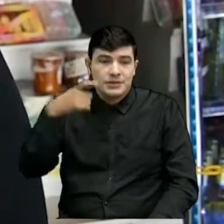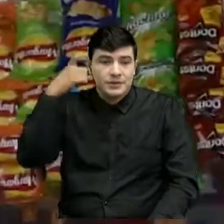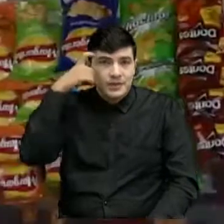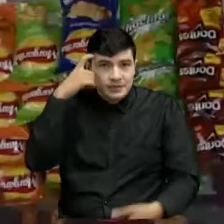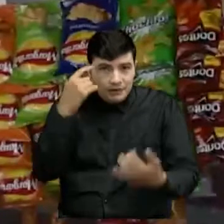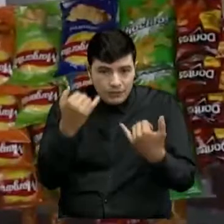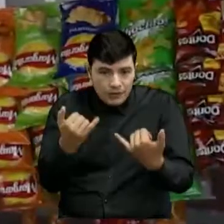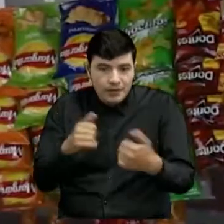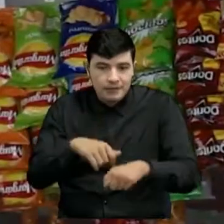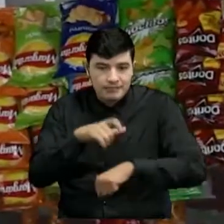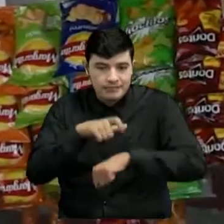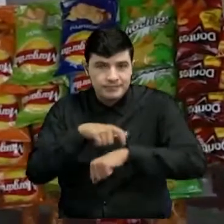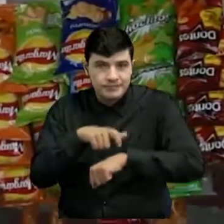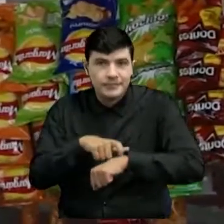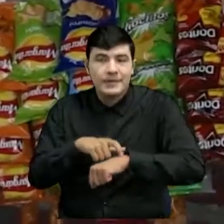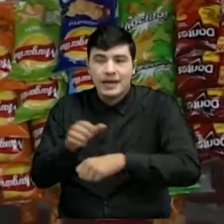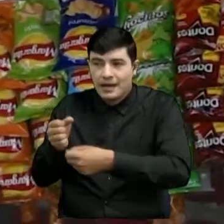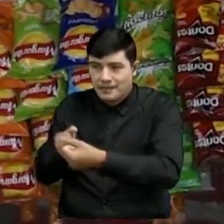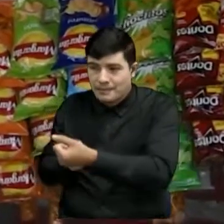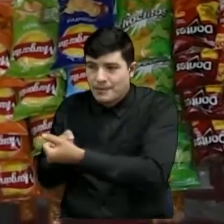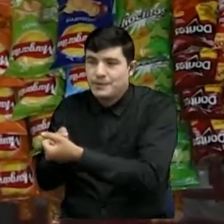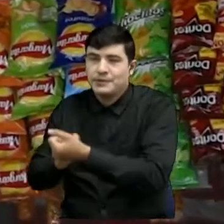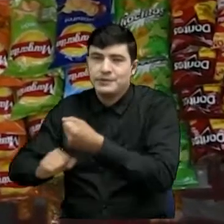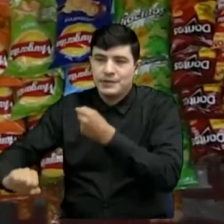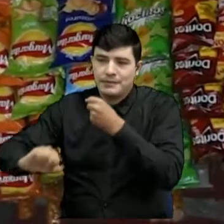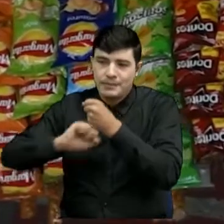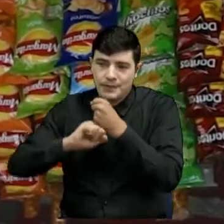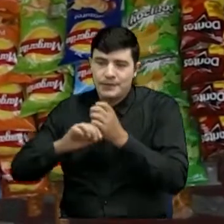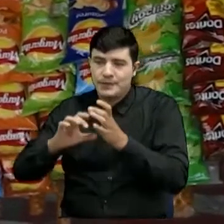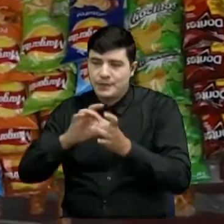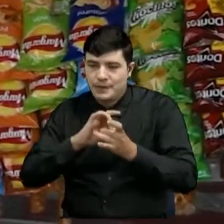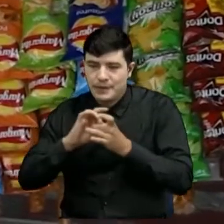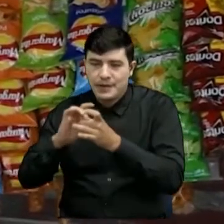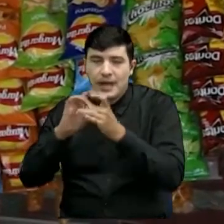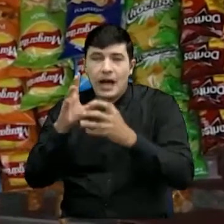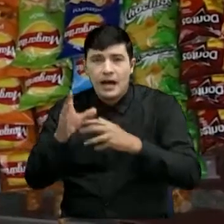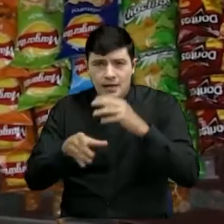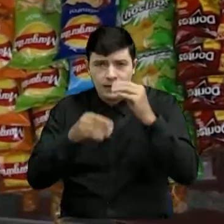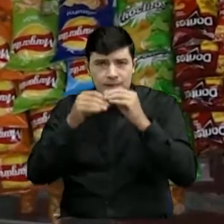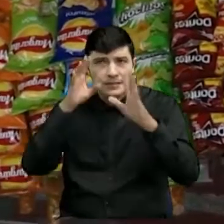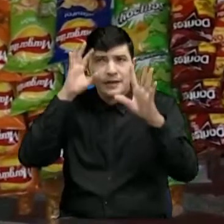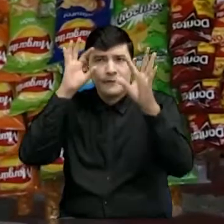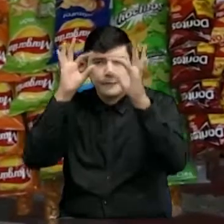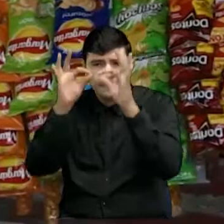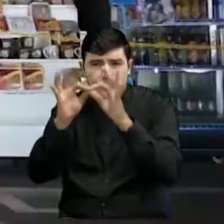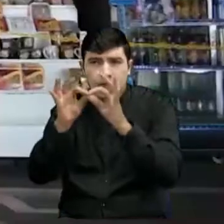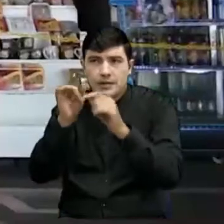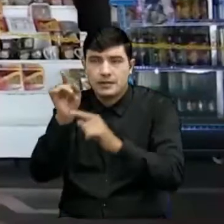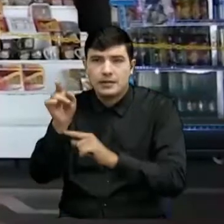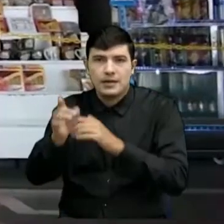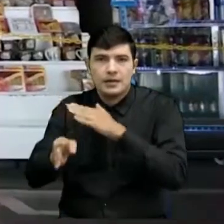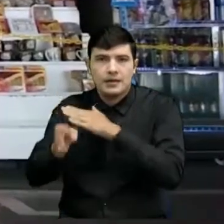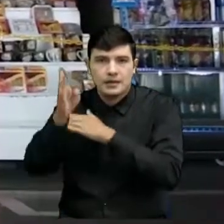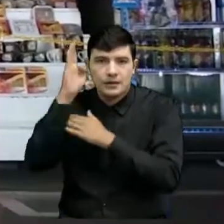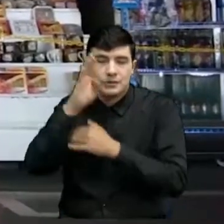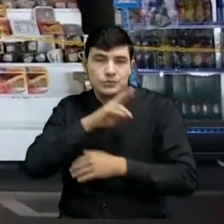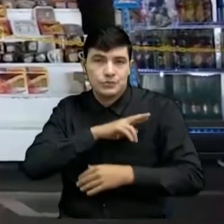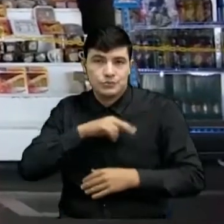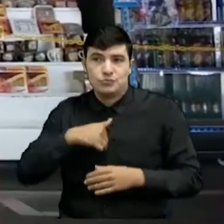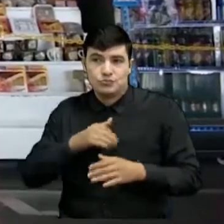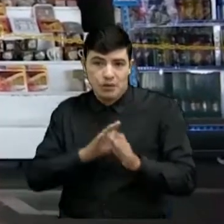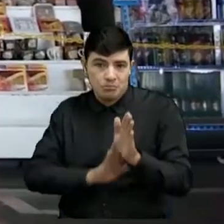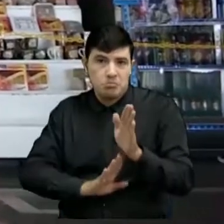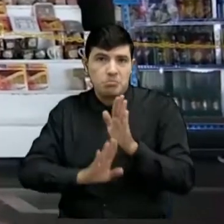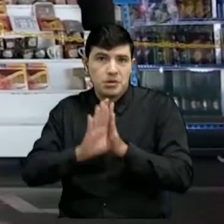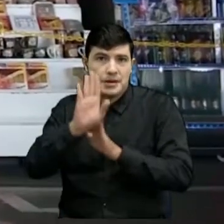momento de apoyarnos unos a otros y de tener fe en Dios que vamos a salir adelante. Los comerciantes invitan